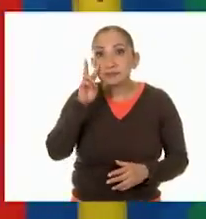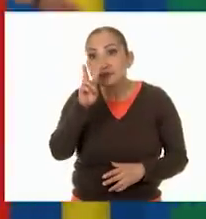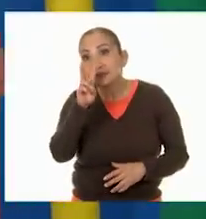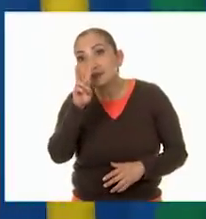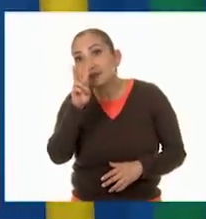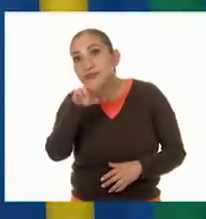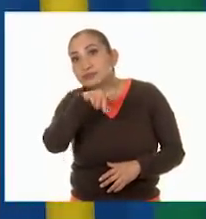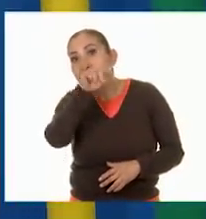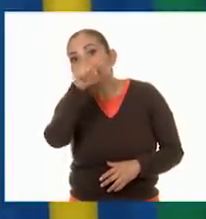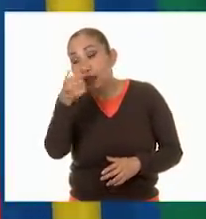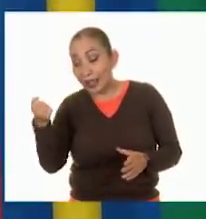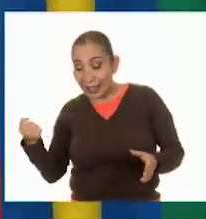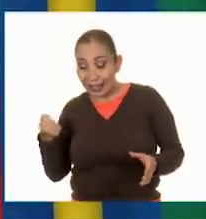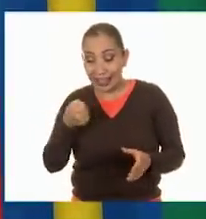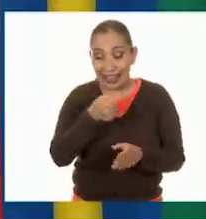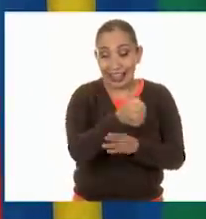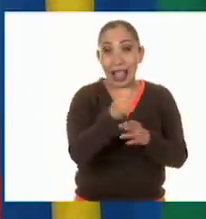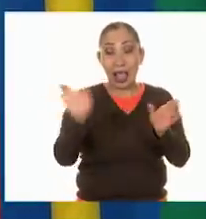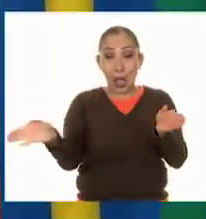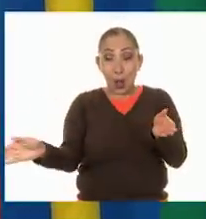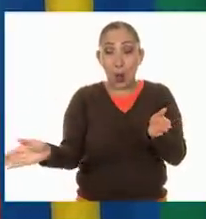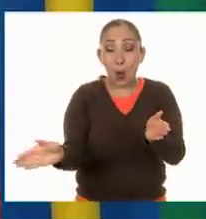Solo que después de cerrar la puerta,